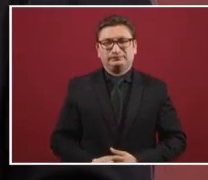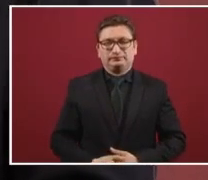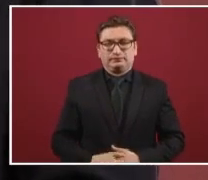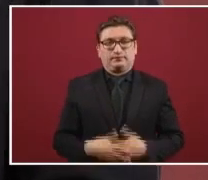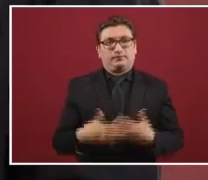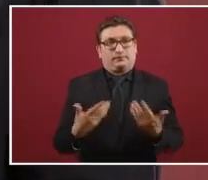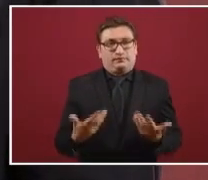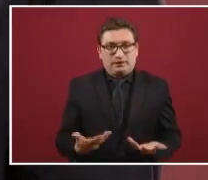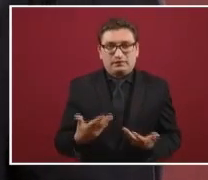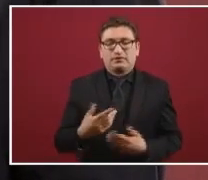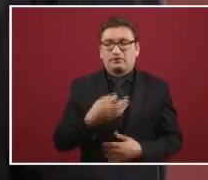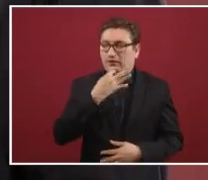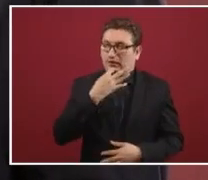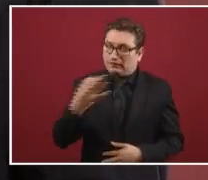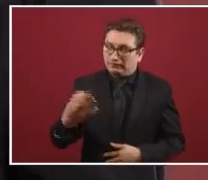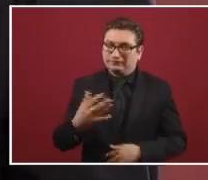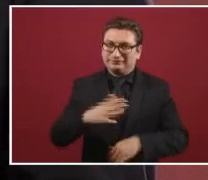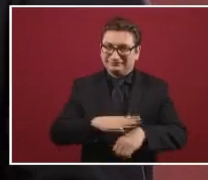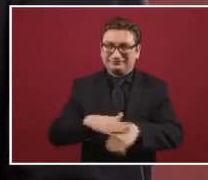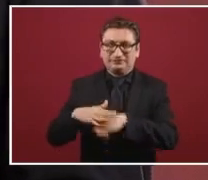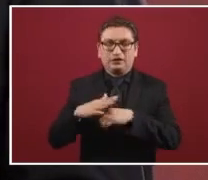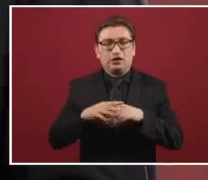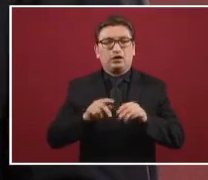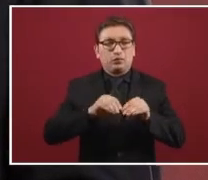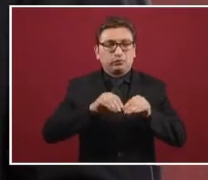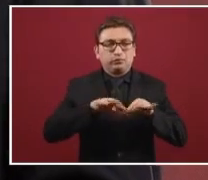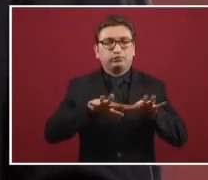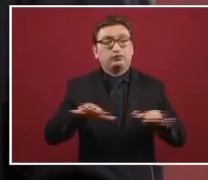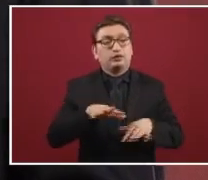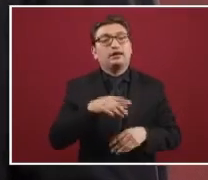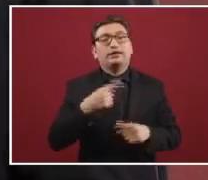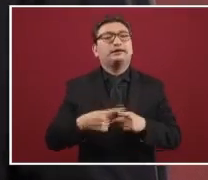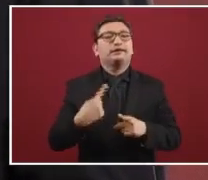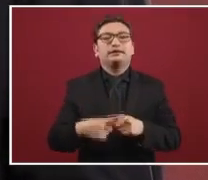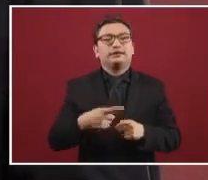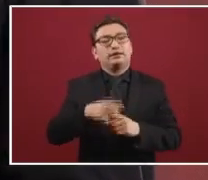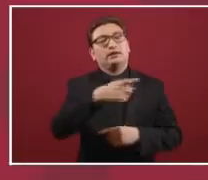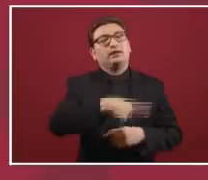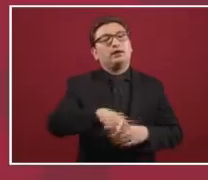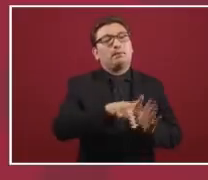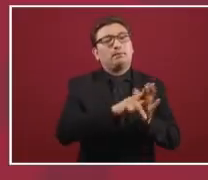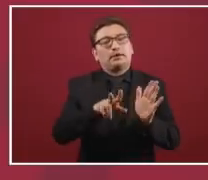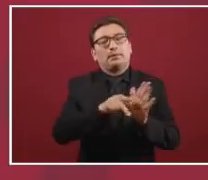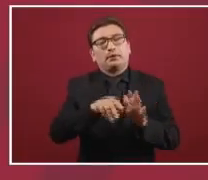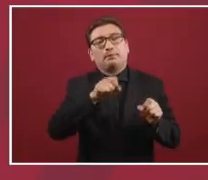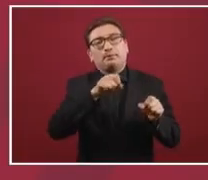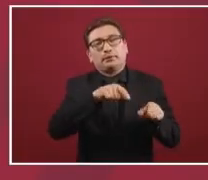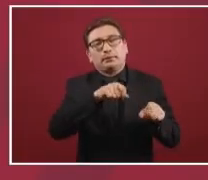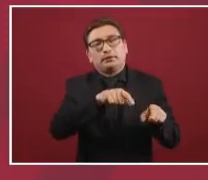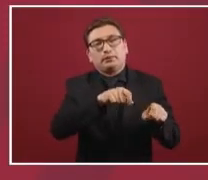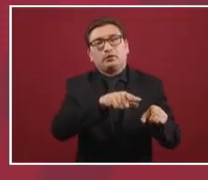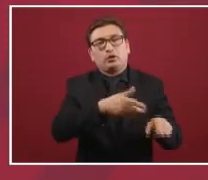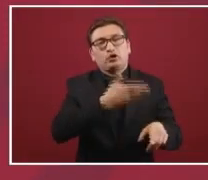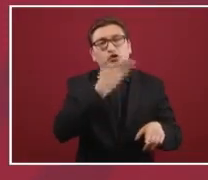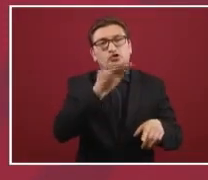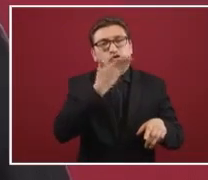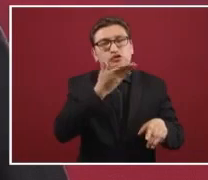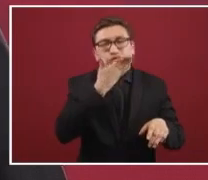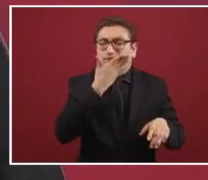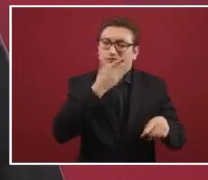Entonces hay que avisarles a los que siguen con el mismo periodismo de que esto ya